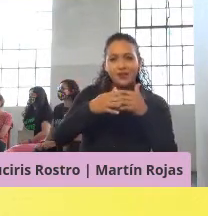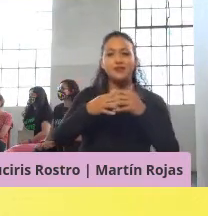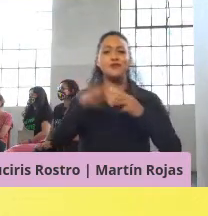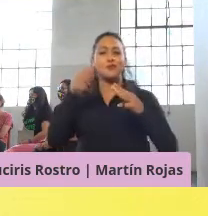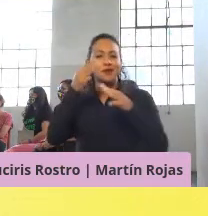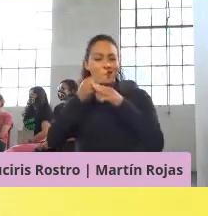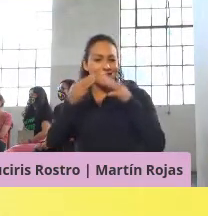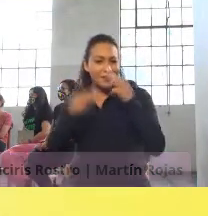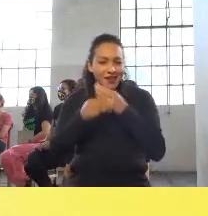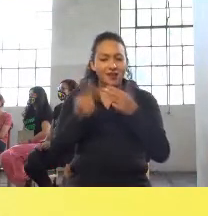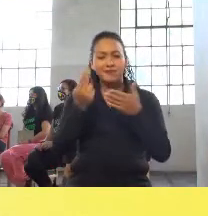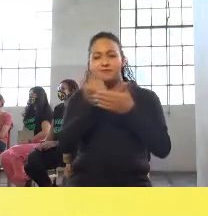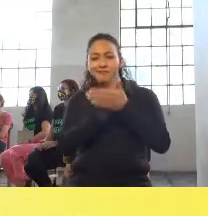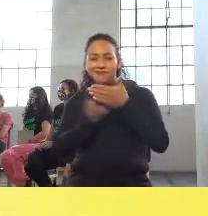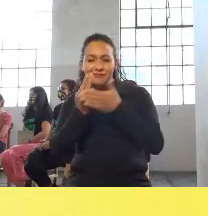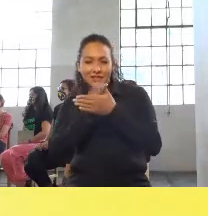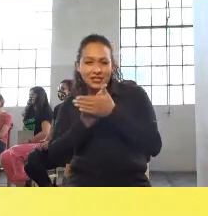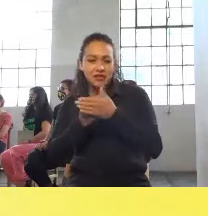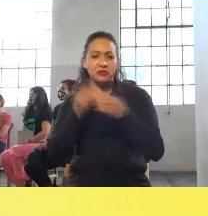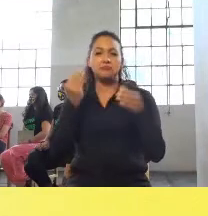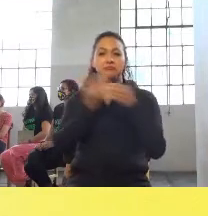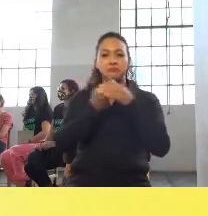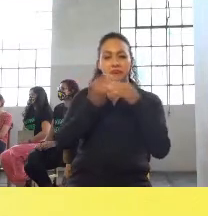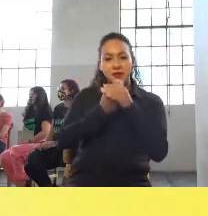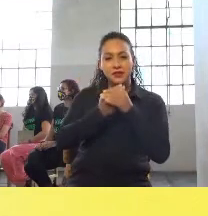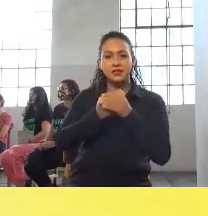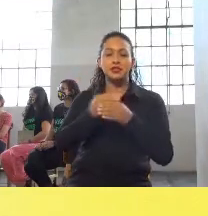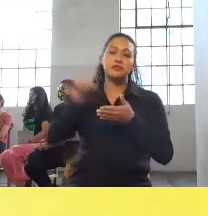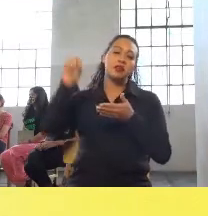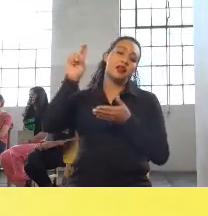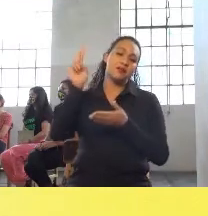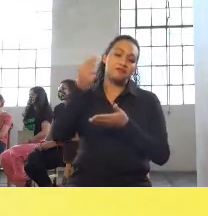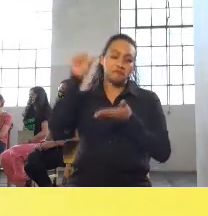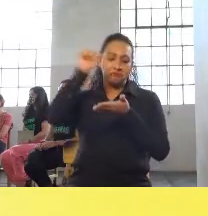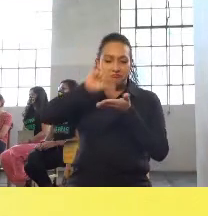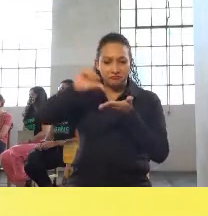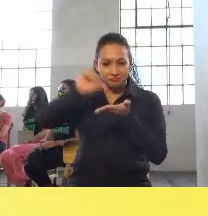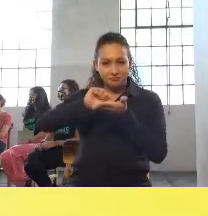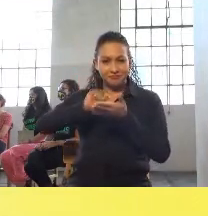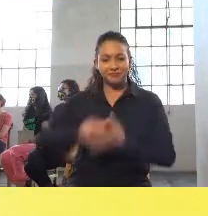doy clases de diseño en Centro e Ibero Puebla.